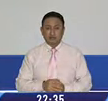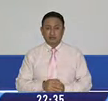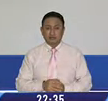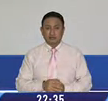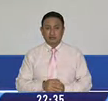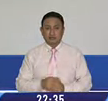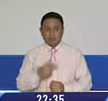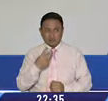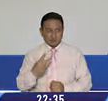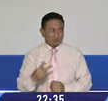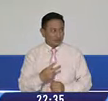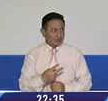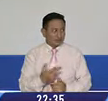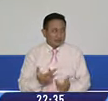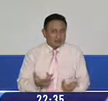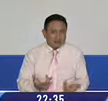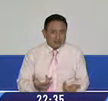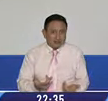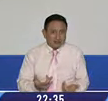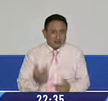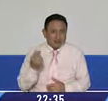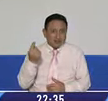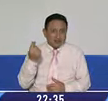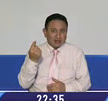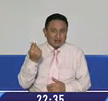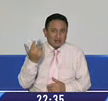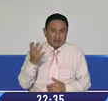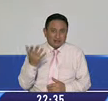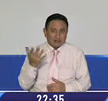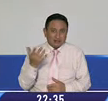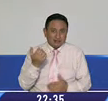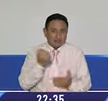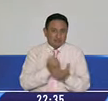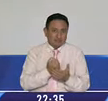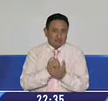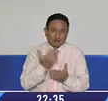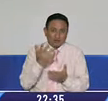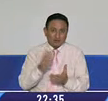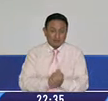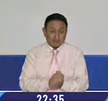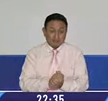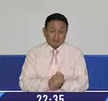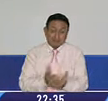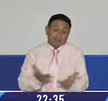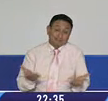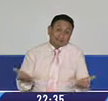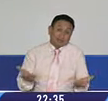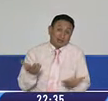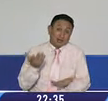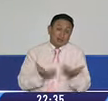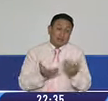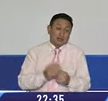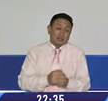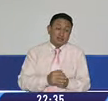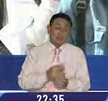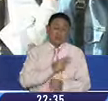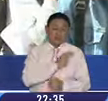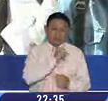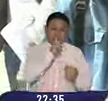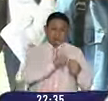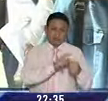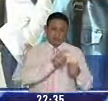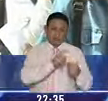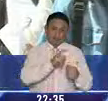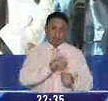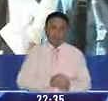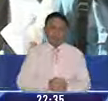ve, pues económicamente no estoy muy bien y se puede decir que tal vez no vaya a la universidad. La